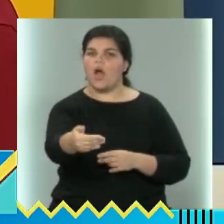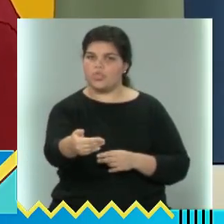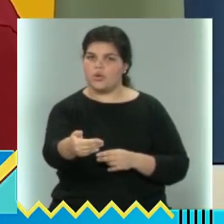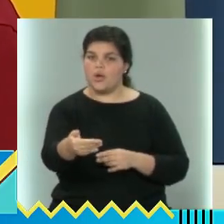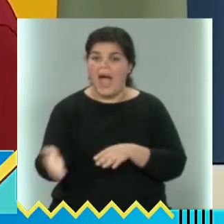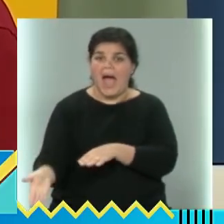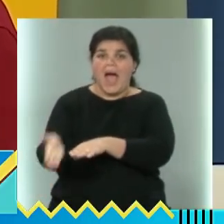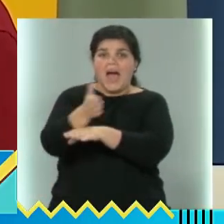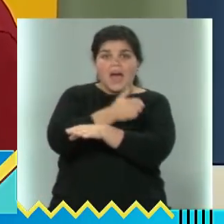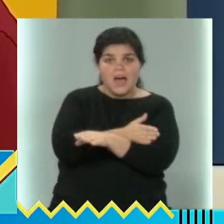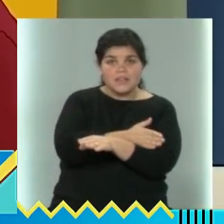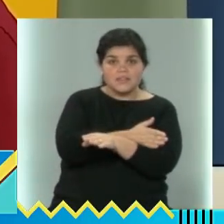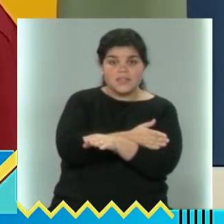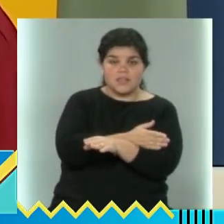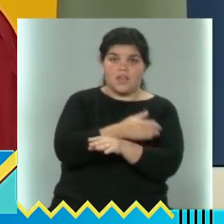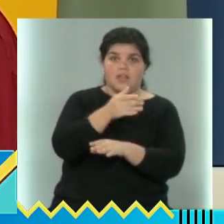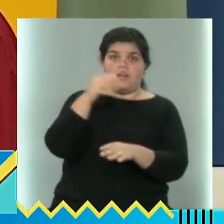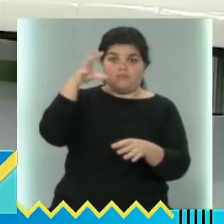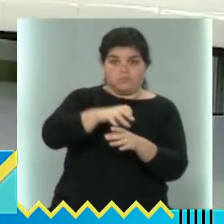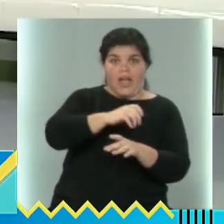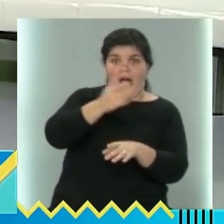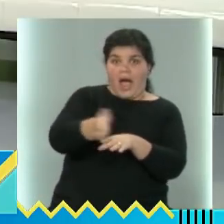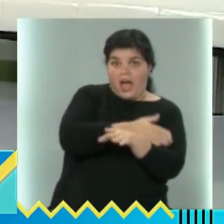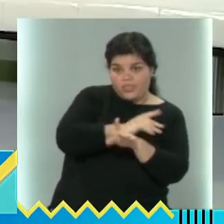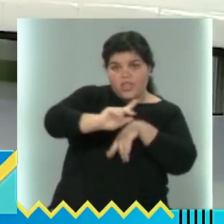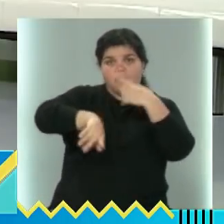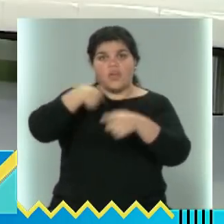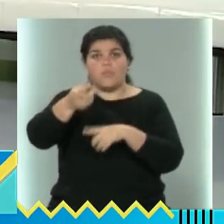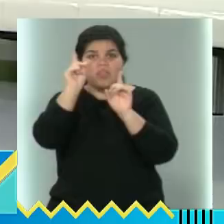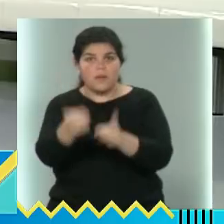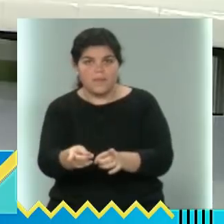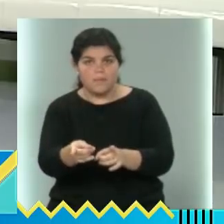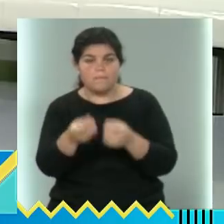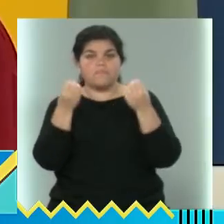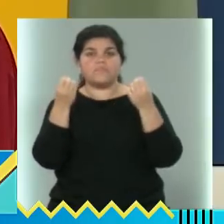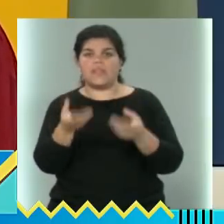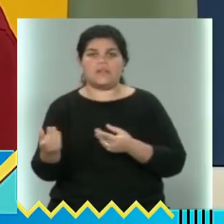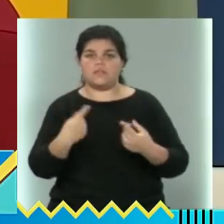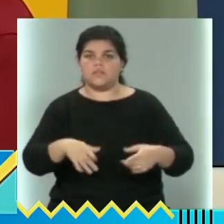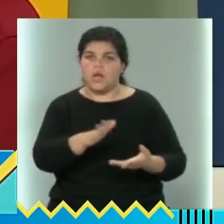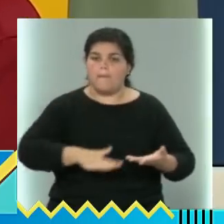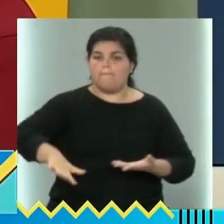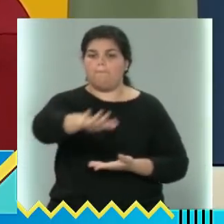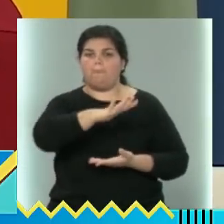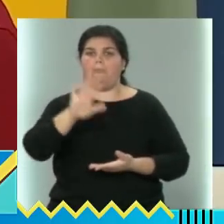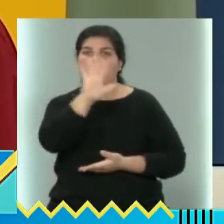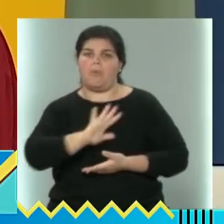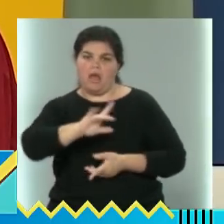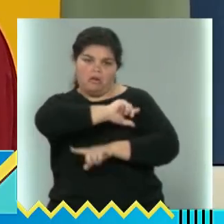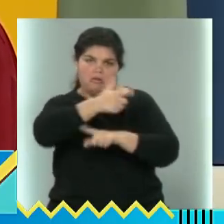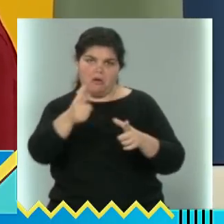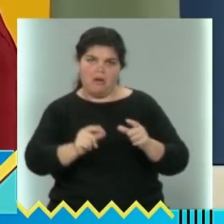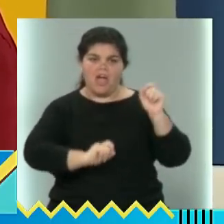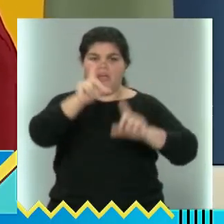efectuarse antes y después de cada intervención. Por no hablar de que ni siquiera había planos topográficos de curvas de nivel, ni